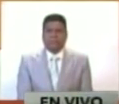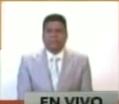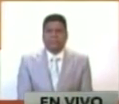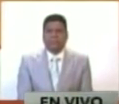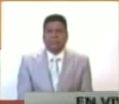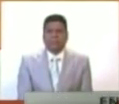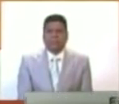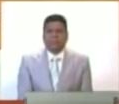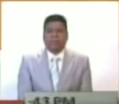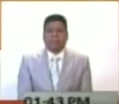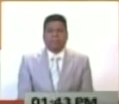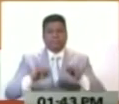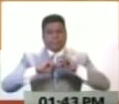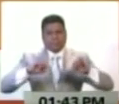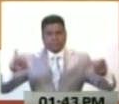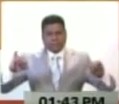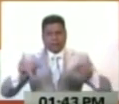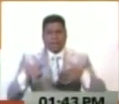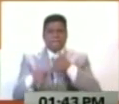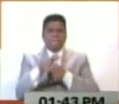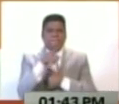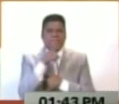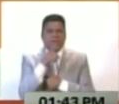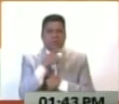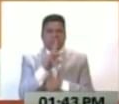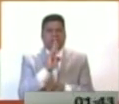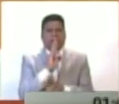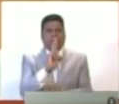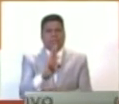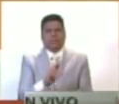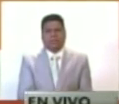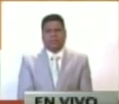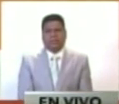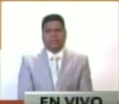Para concluir la sesión de preguntas y respuestas,